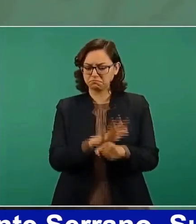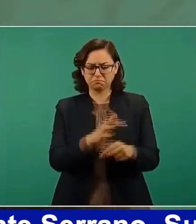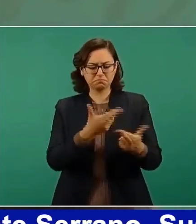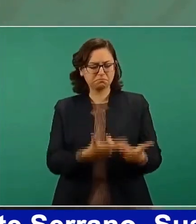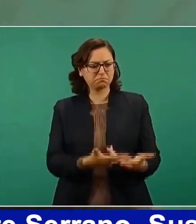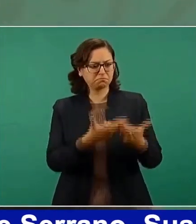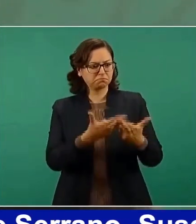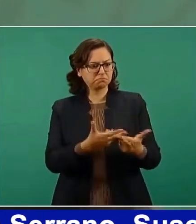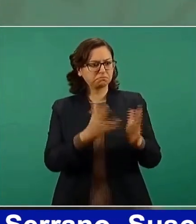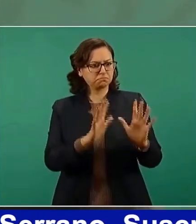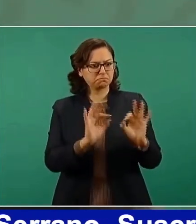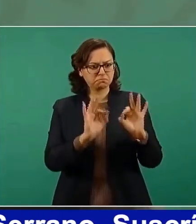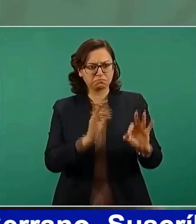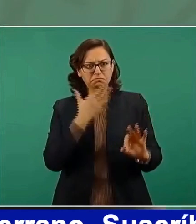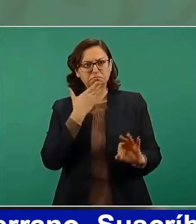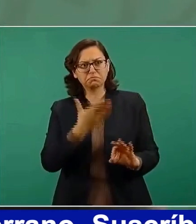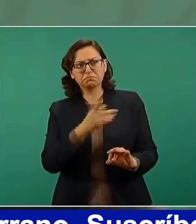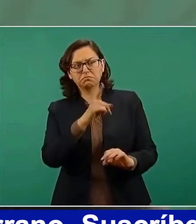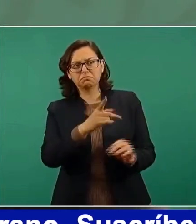Quiero